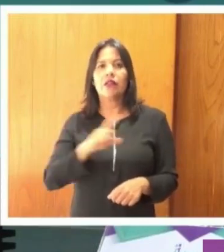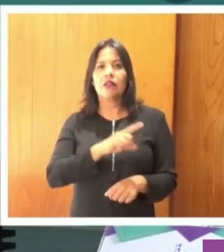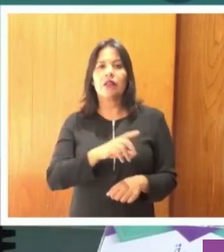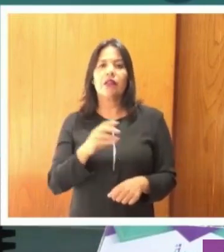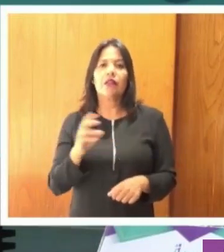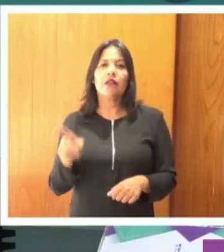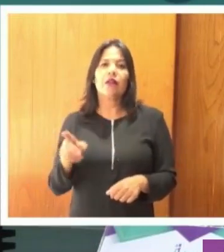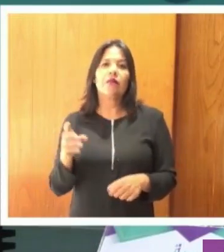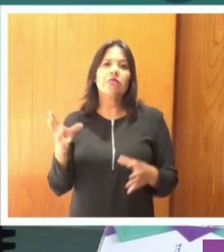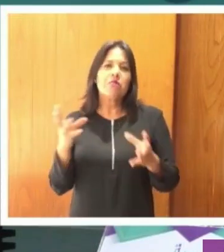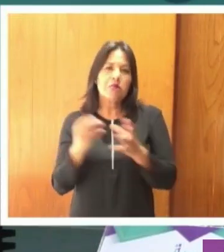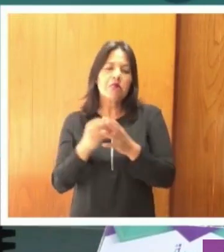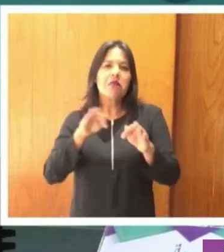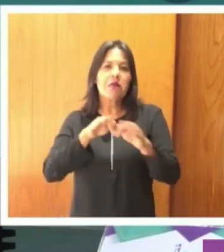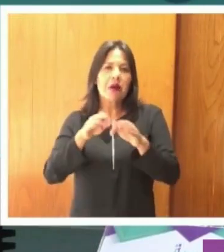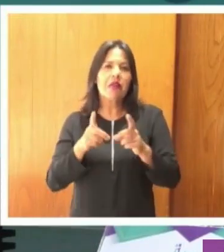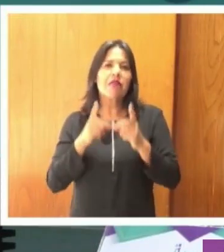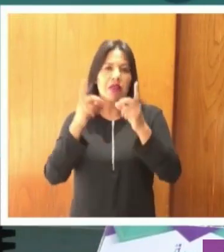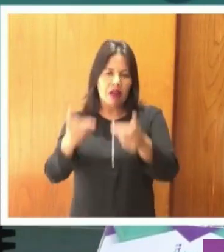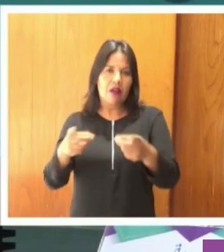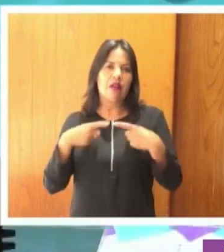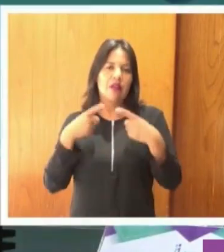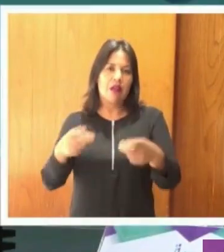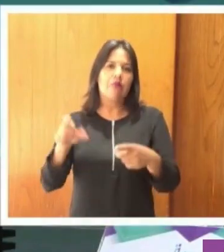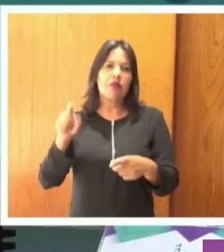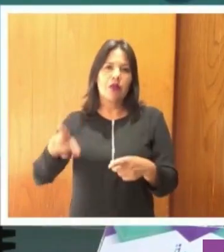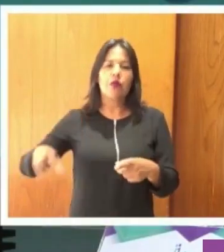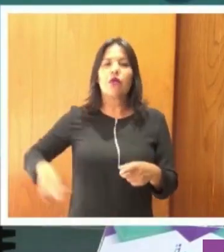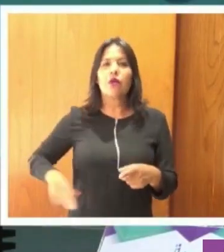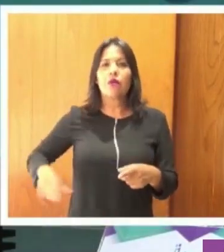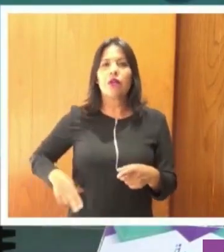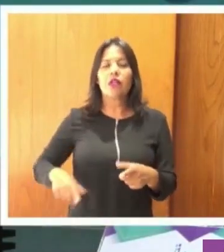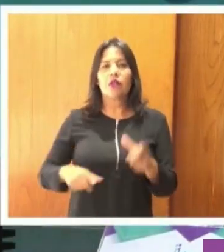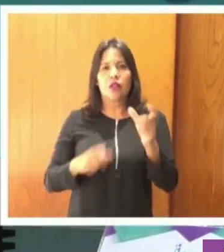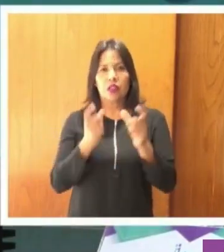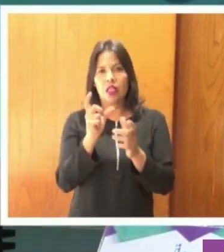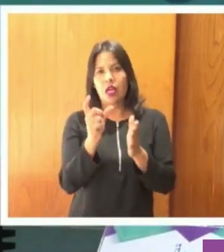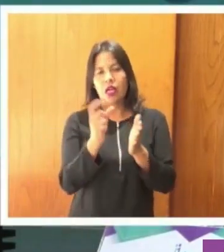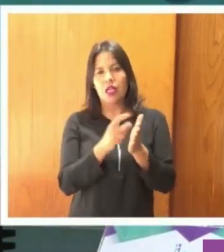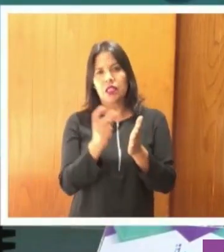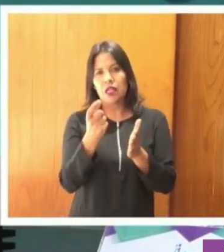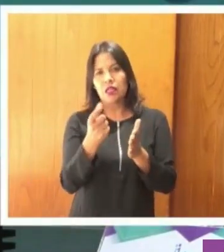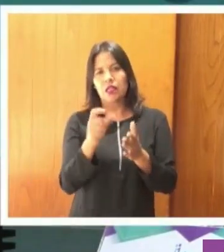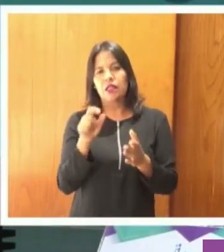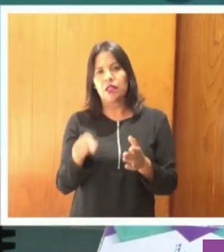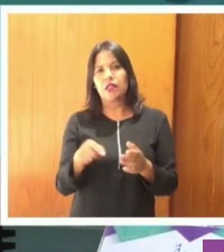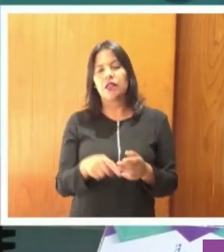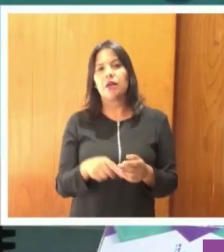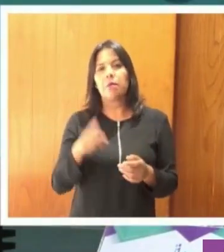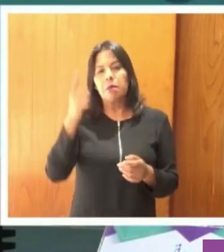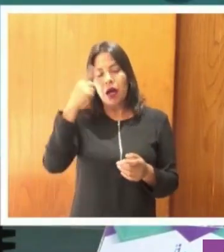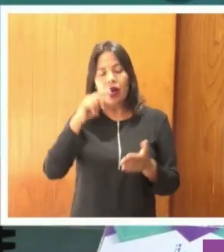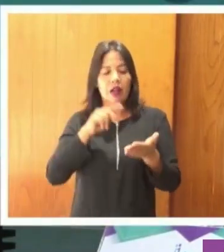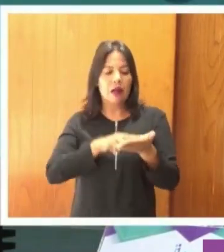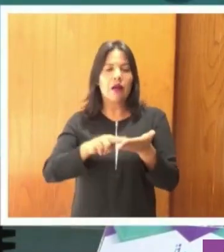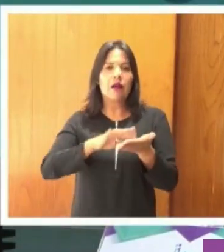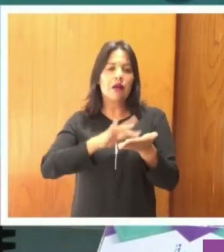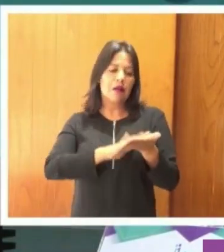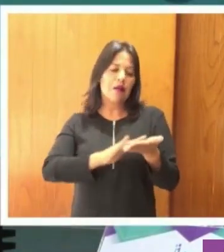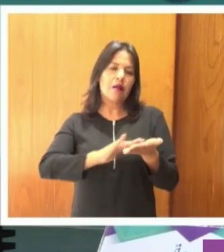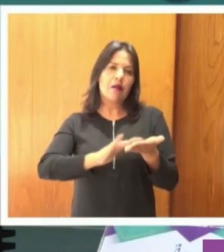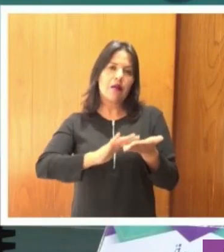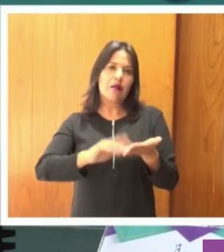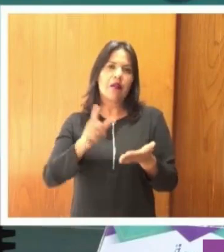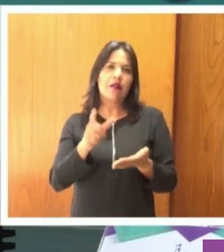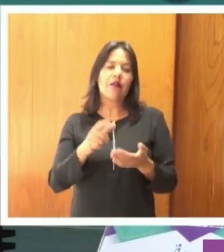una colaboración que hacen con el Ayuntamiento de las tarjetitas en lengua braille, que se van a